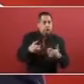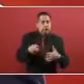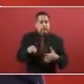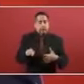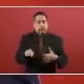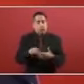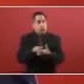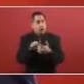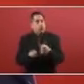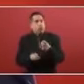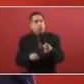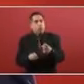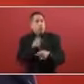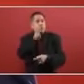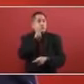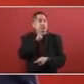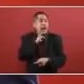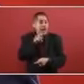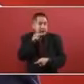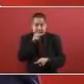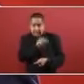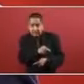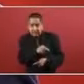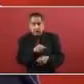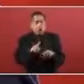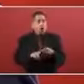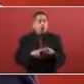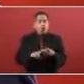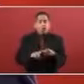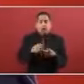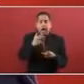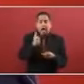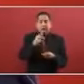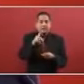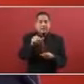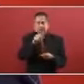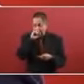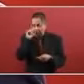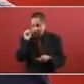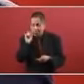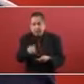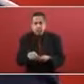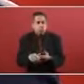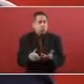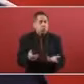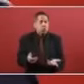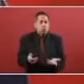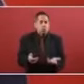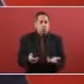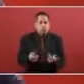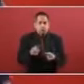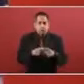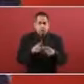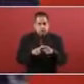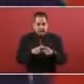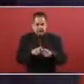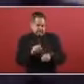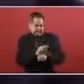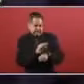en el caso de Pemex, caso de Hacienda, lo mismo, los que rescataron los